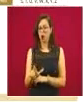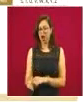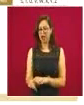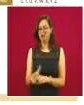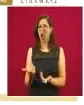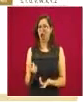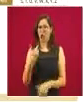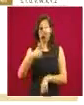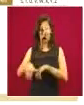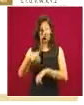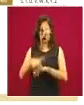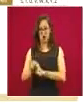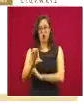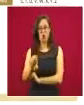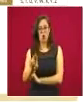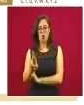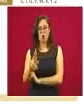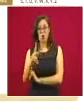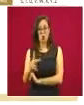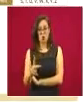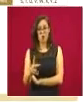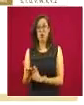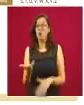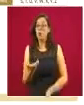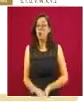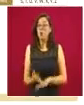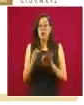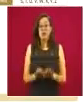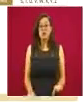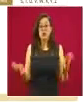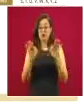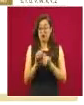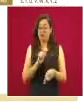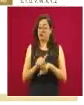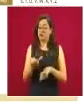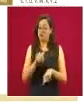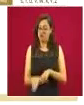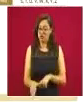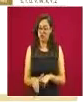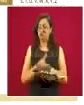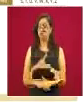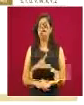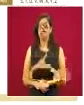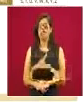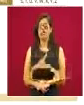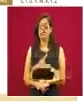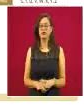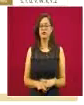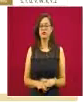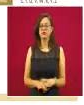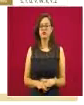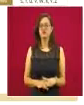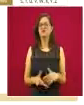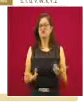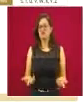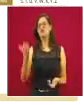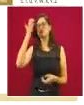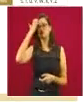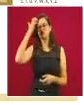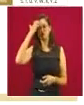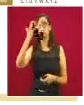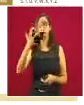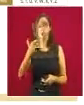CURP. Como bien lo dijo ya la secretaria, la CURP es muy importante para todos nosotros. Es importante estar familiarizado